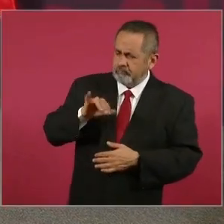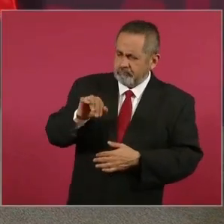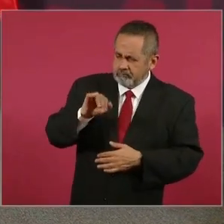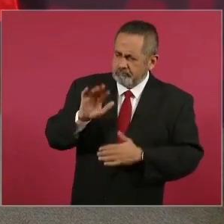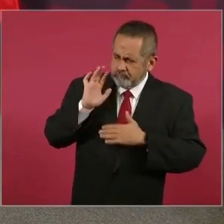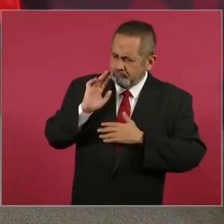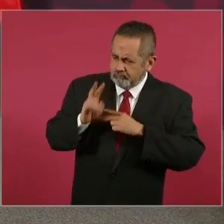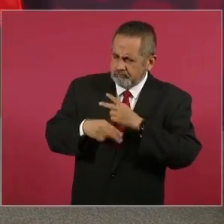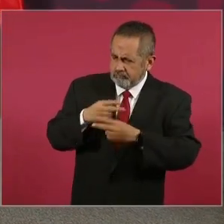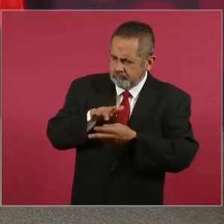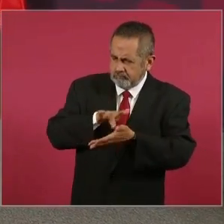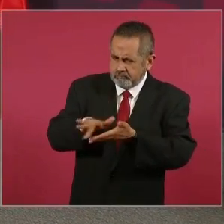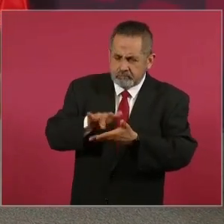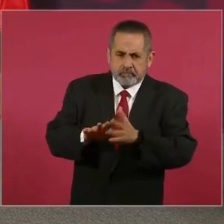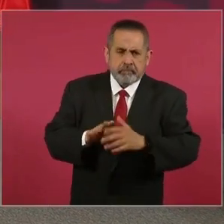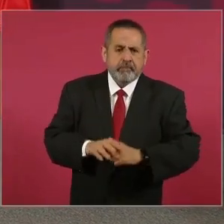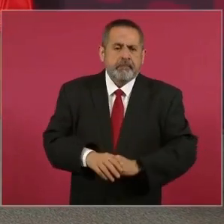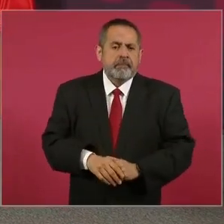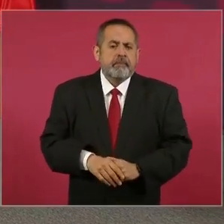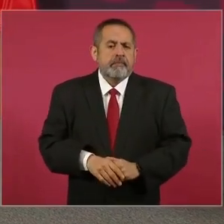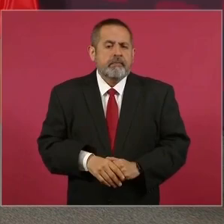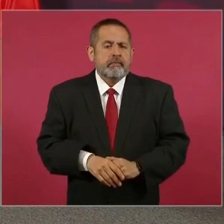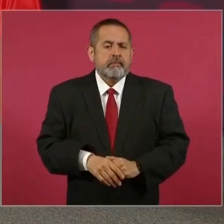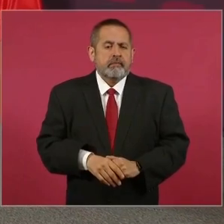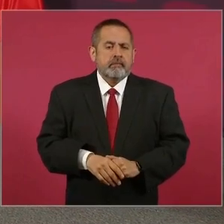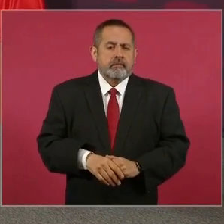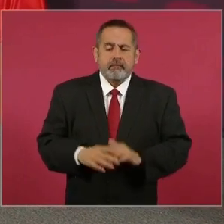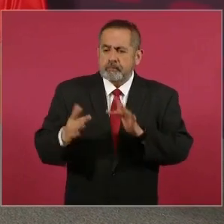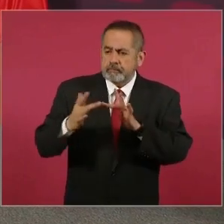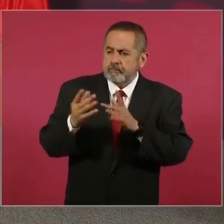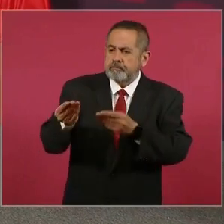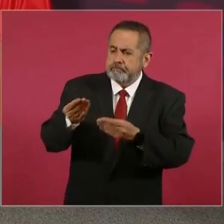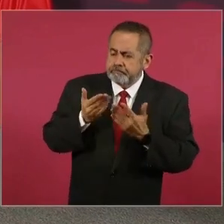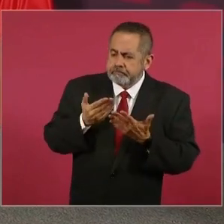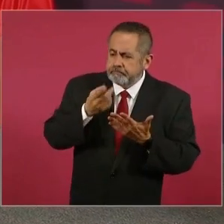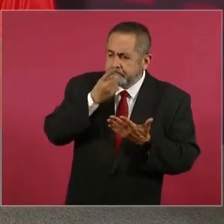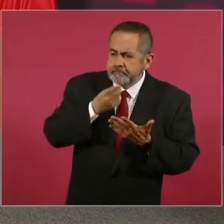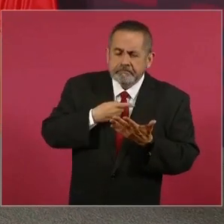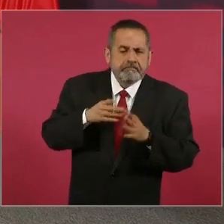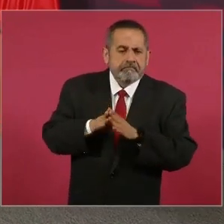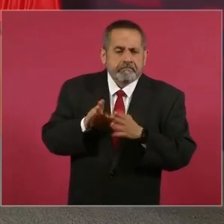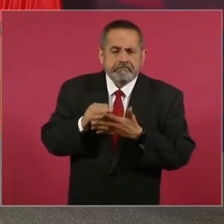sí este nada más que nos hagan el